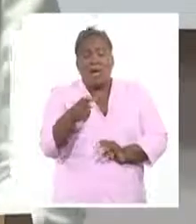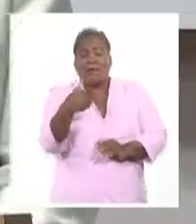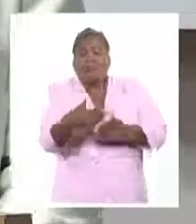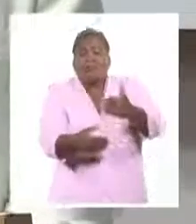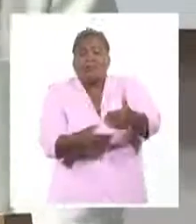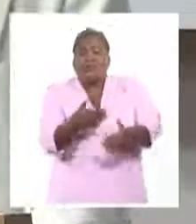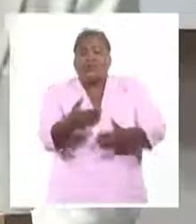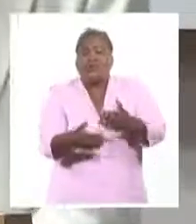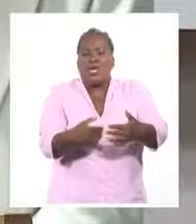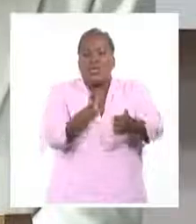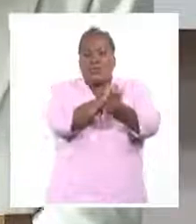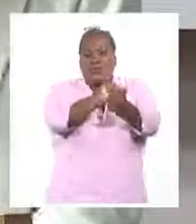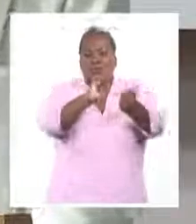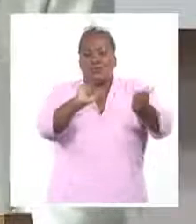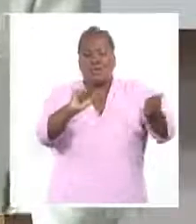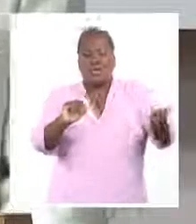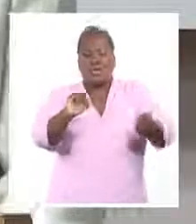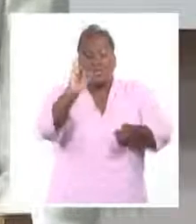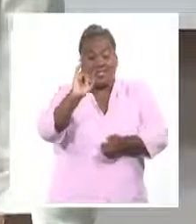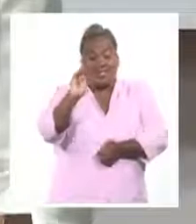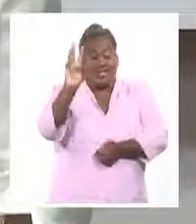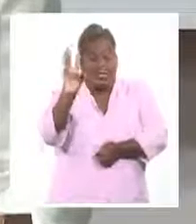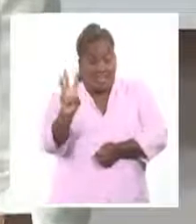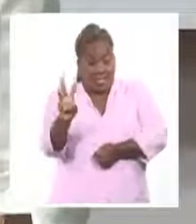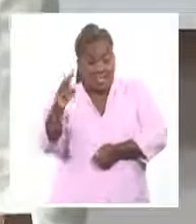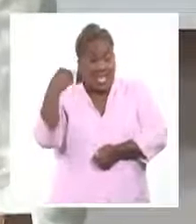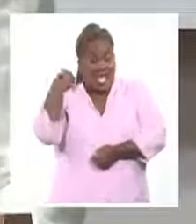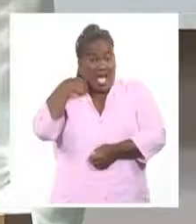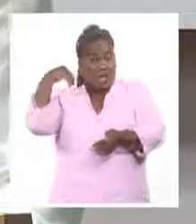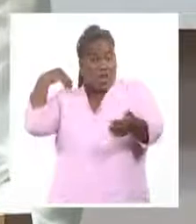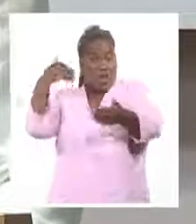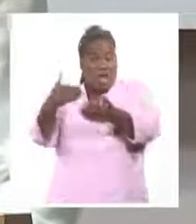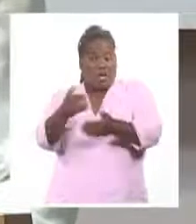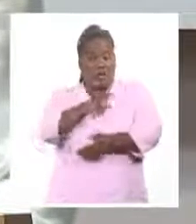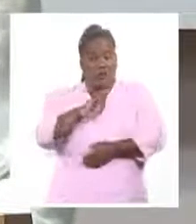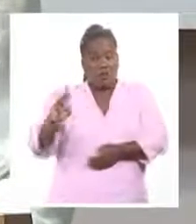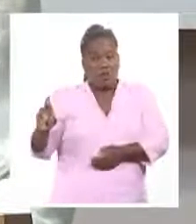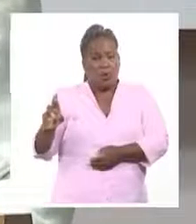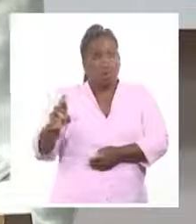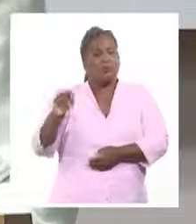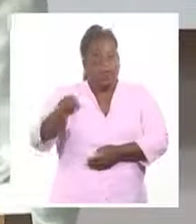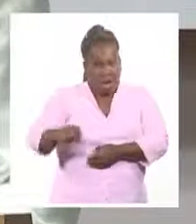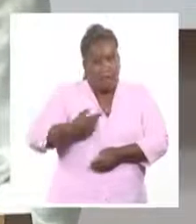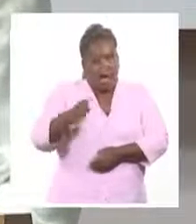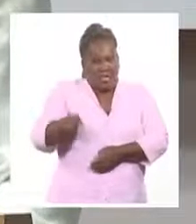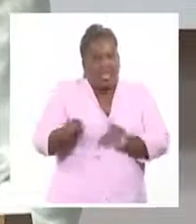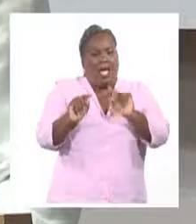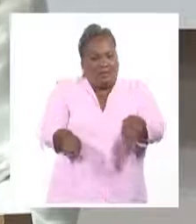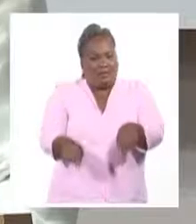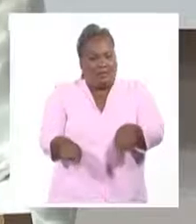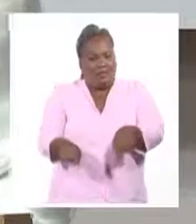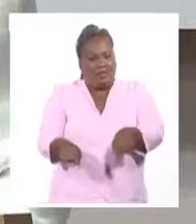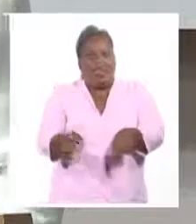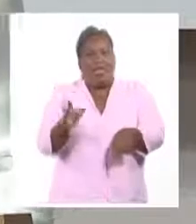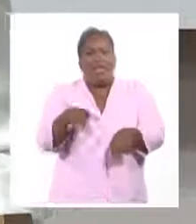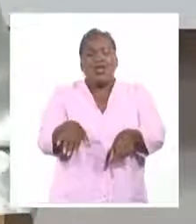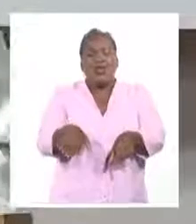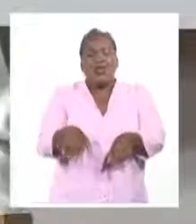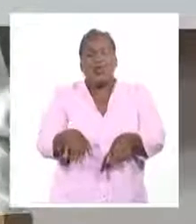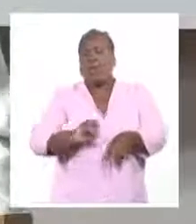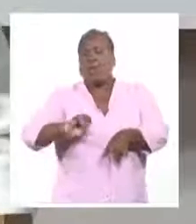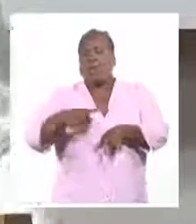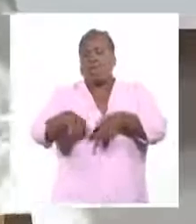proceso emancipatorio de 63 años de la Revolución, no se renunció a hacerlo. No se botó el sofá